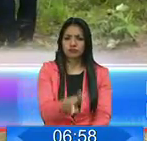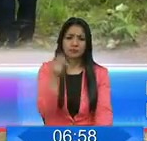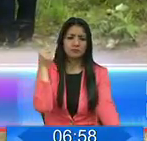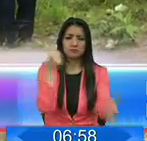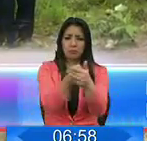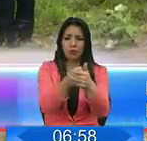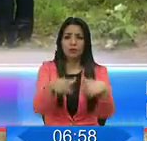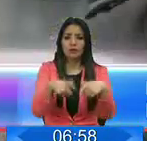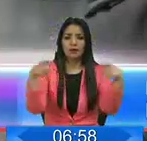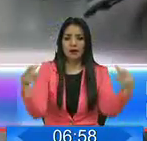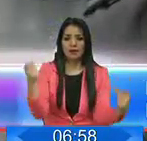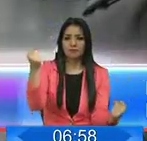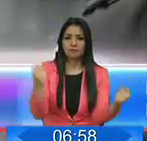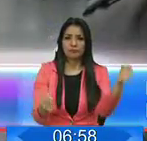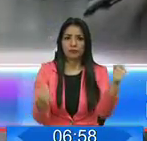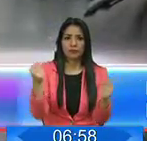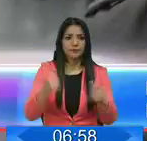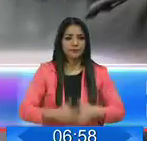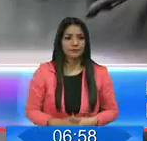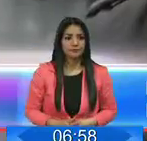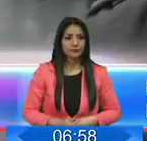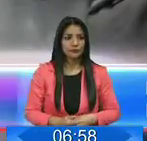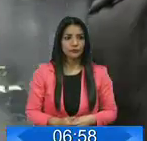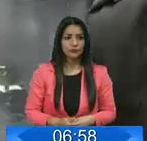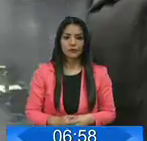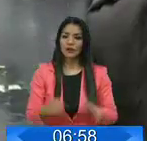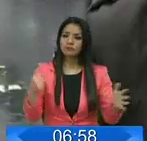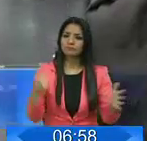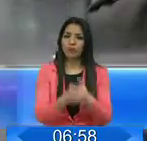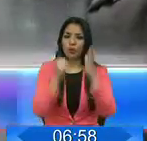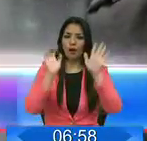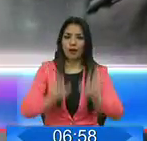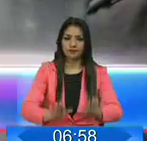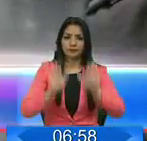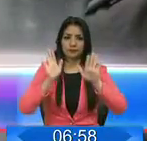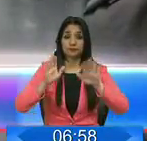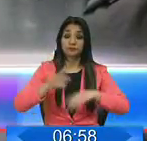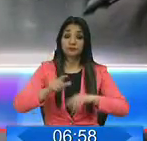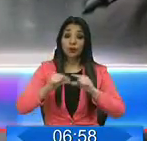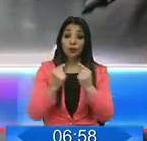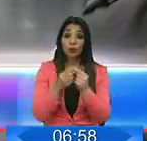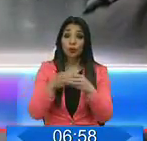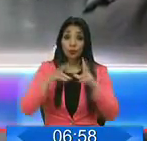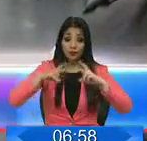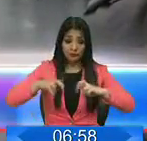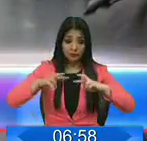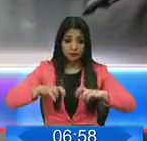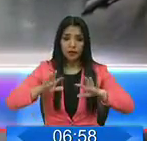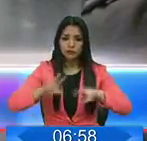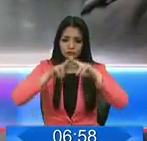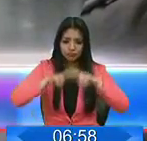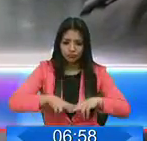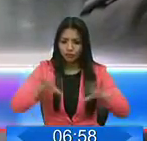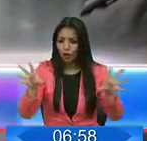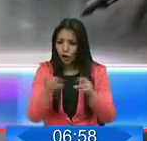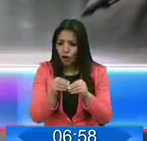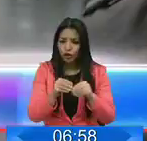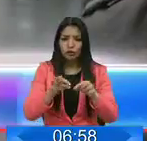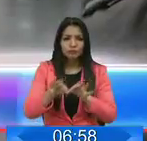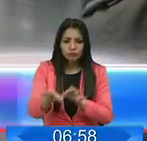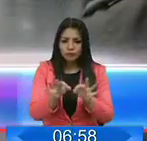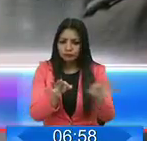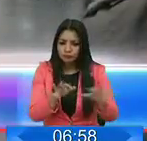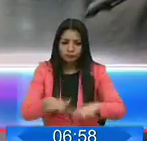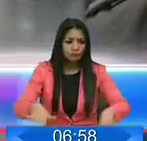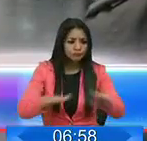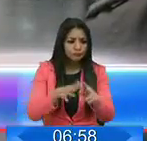el camión. Son circunstancias que la unidad de investigaciones en accidentes de tránsito estaría realizando el levantamiento planimétrico, el